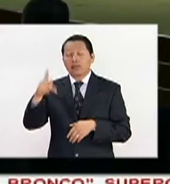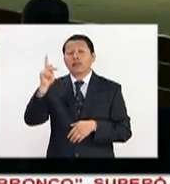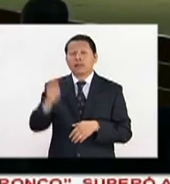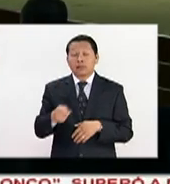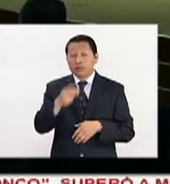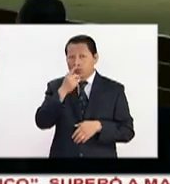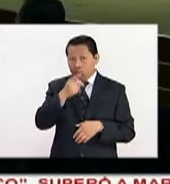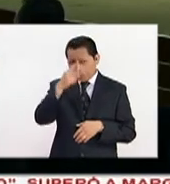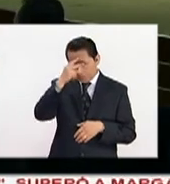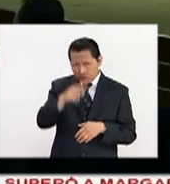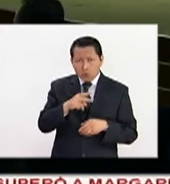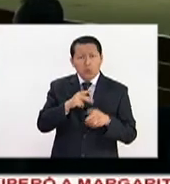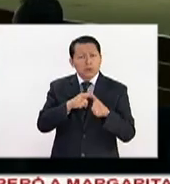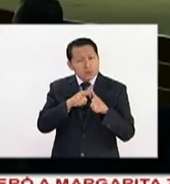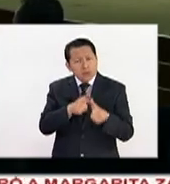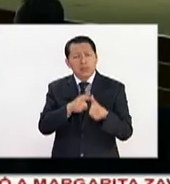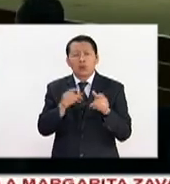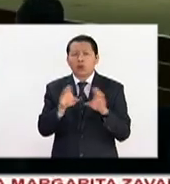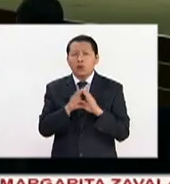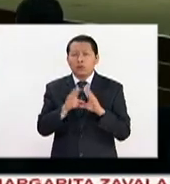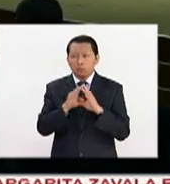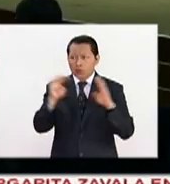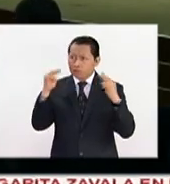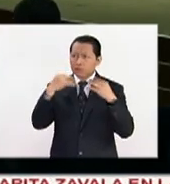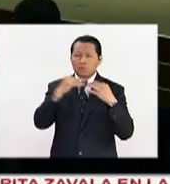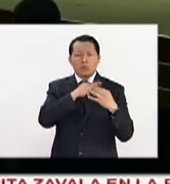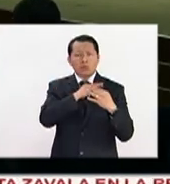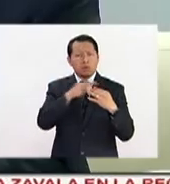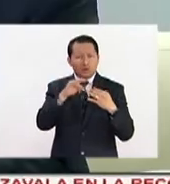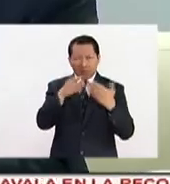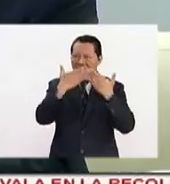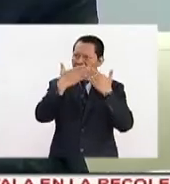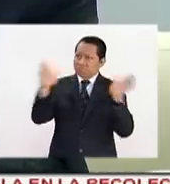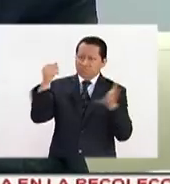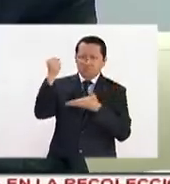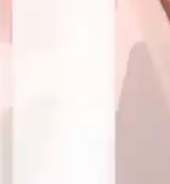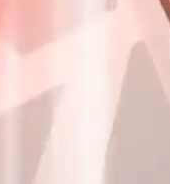nuestro país busca que se le siga viendo como una plataforma abierta.